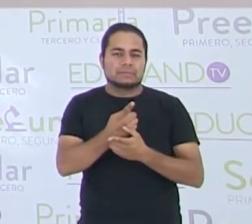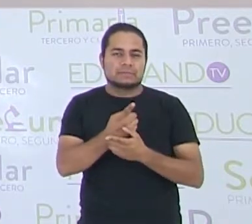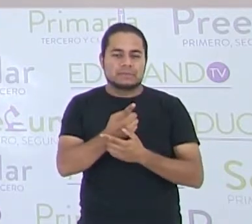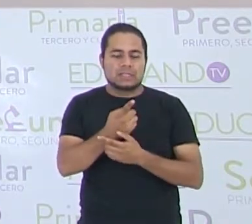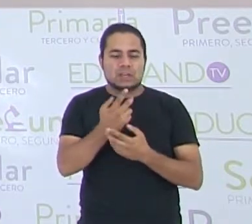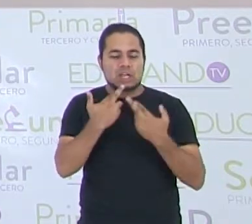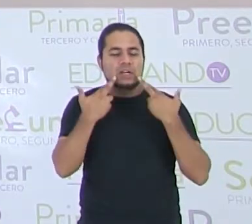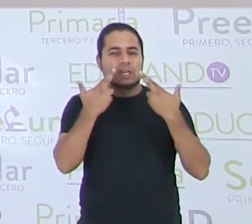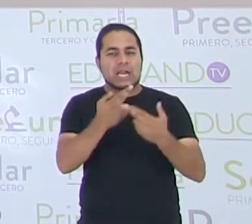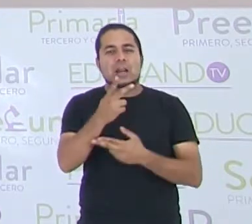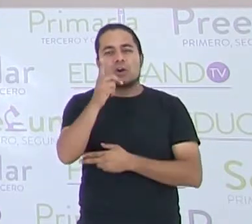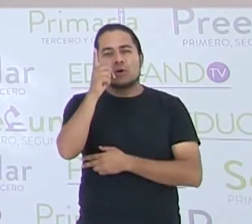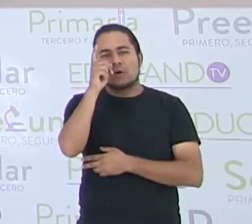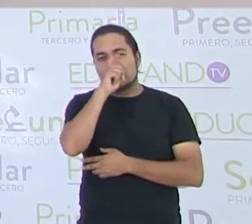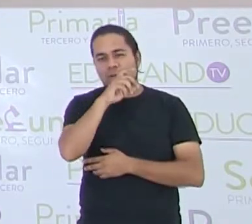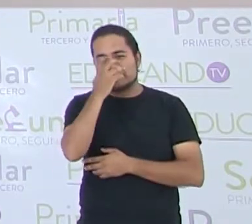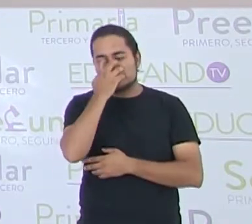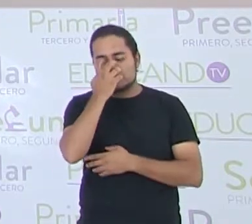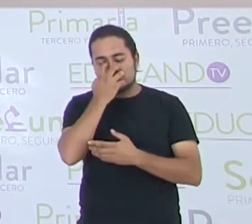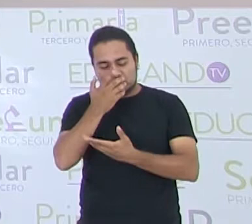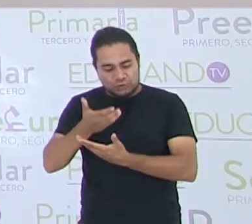su regalo.